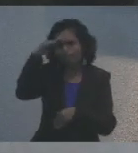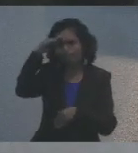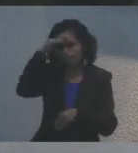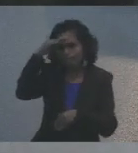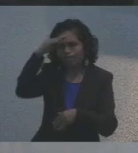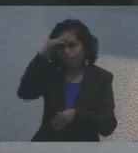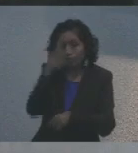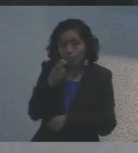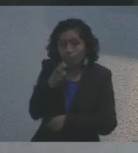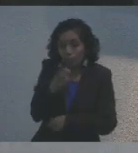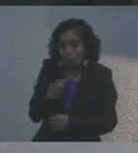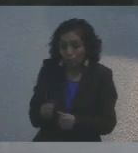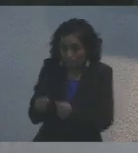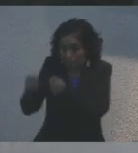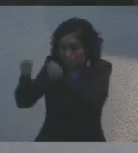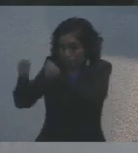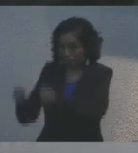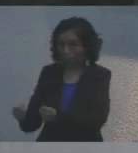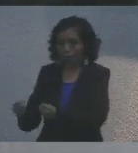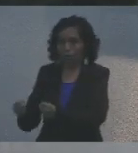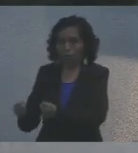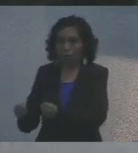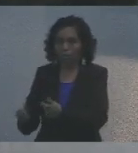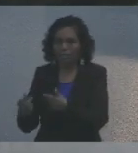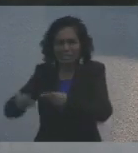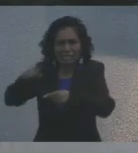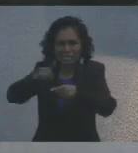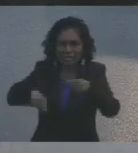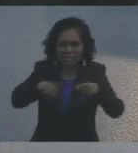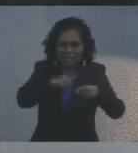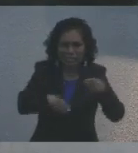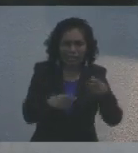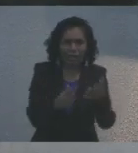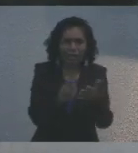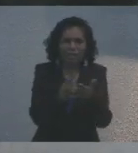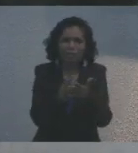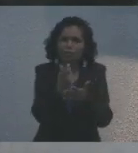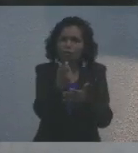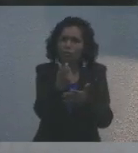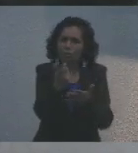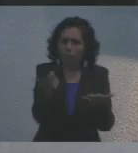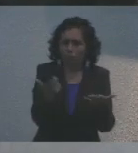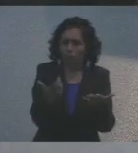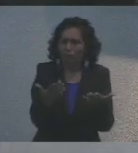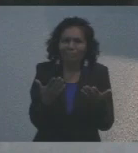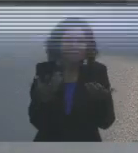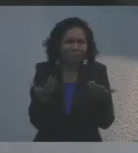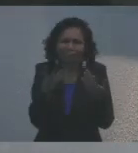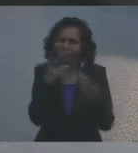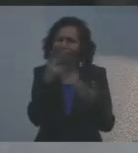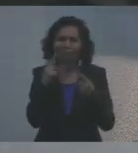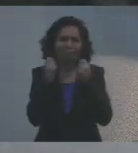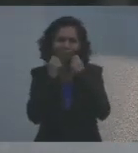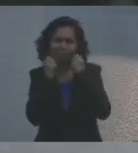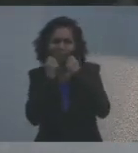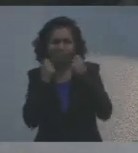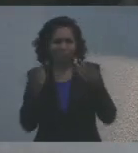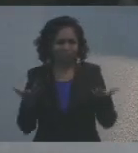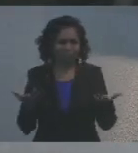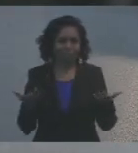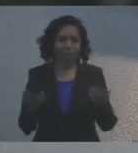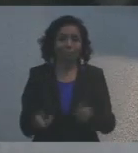permitan dar seguridad y eliminar privilegios y gastos que no sean vitales en el ejercicio del poder